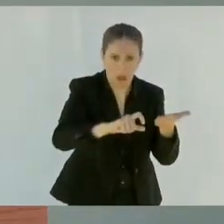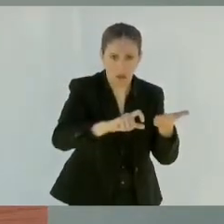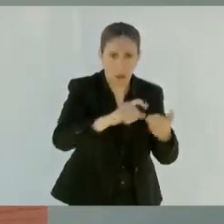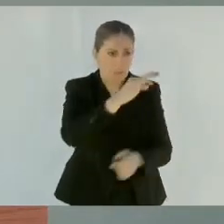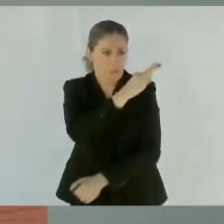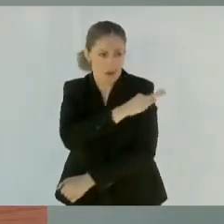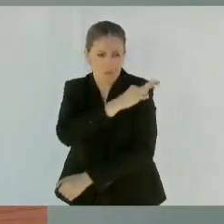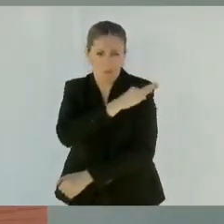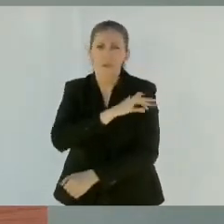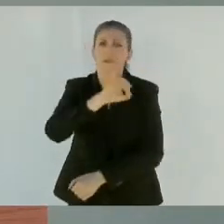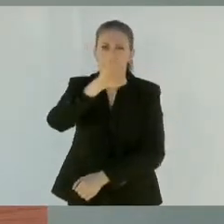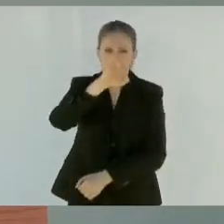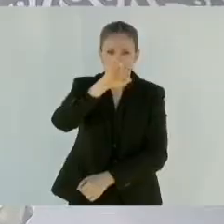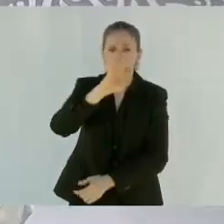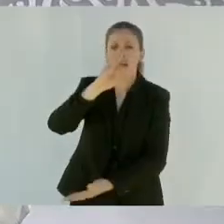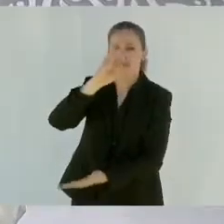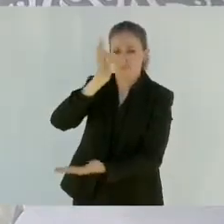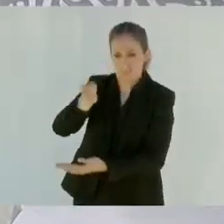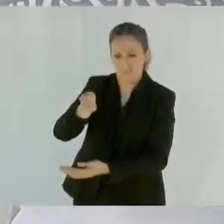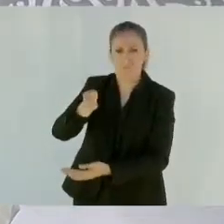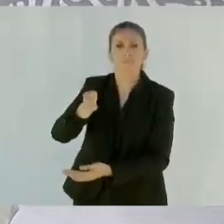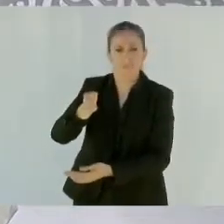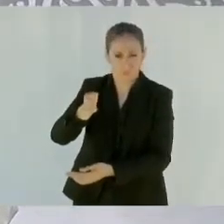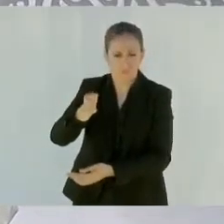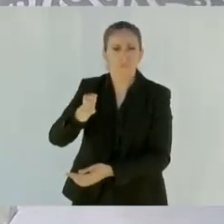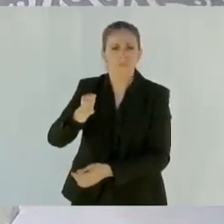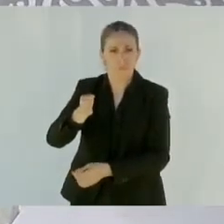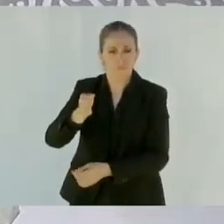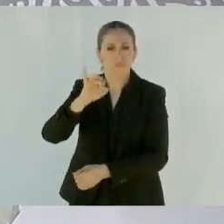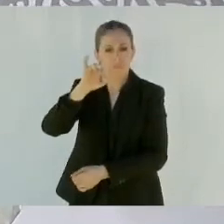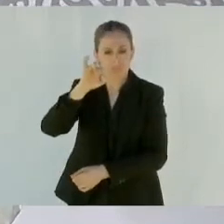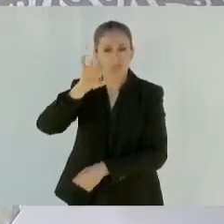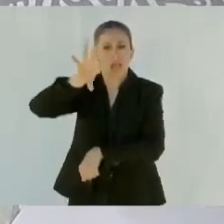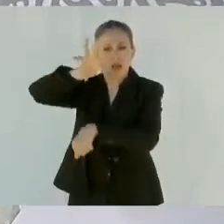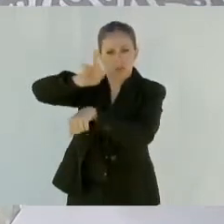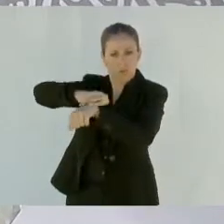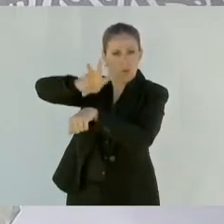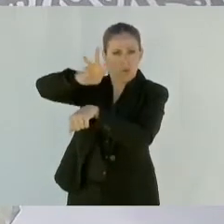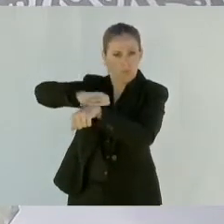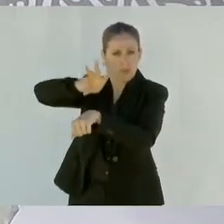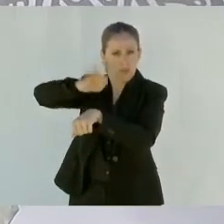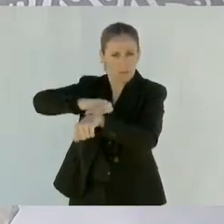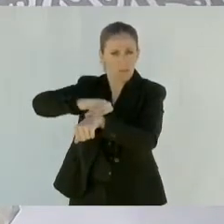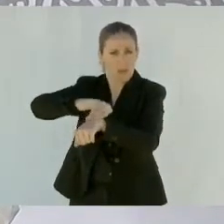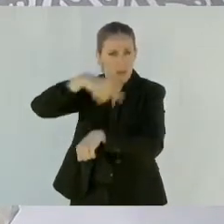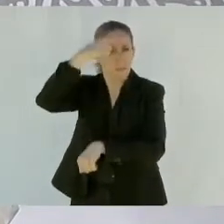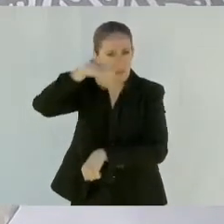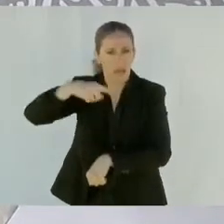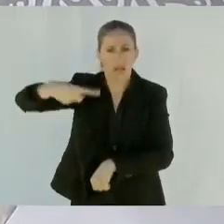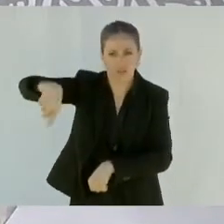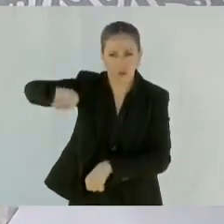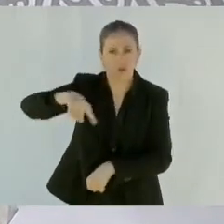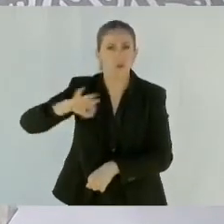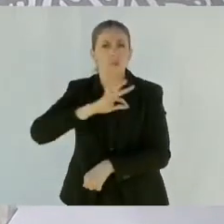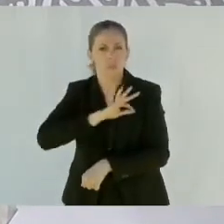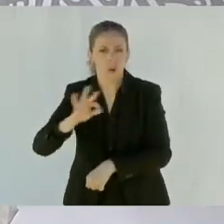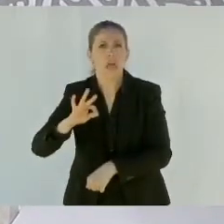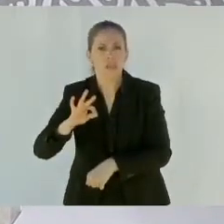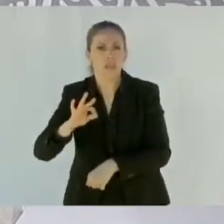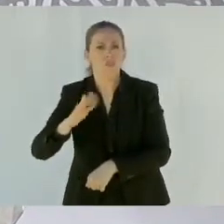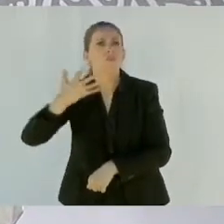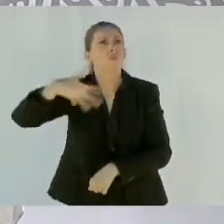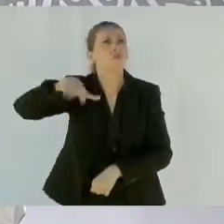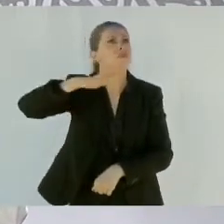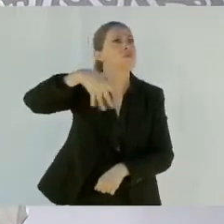autorice, se les permita llevar a cabo estas operaciones, que